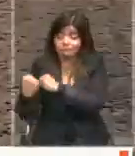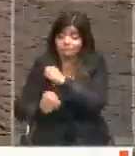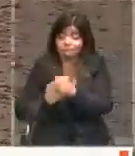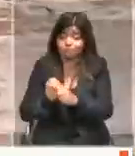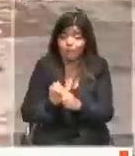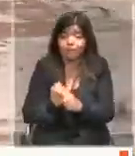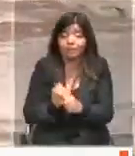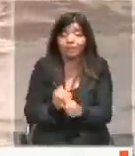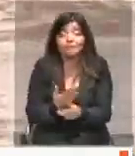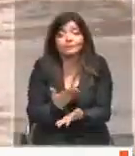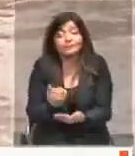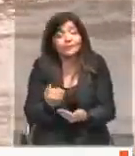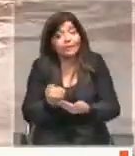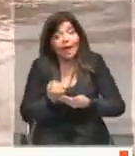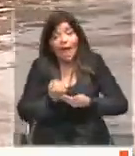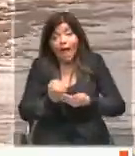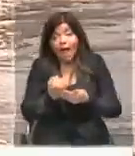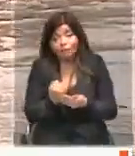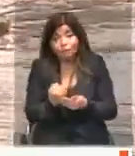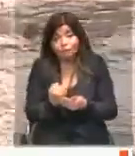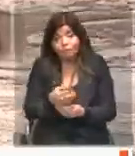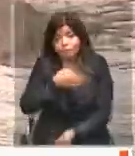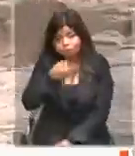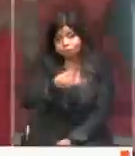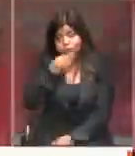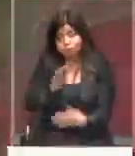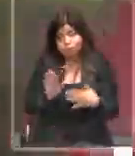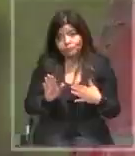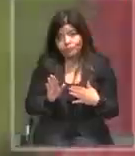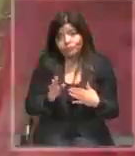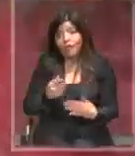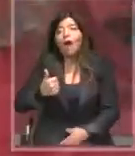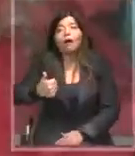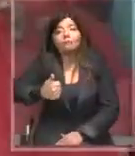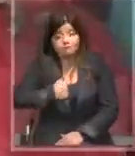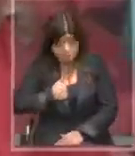desean que las ayudas no solo queden en promesas, sino... ¿Qué han hecho?